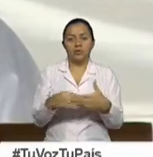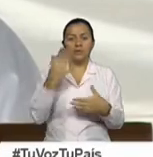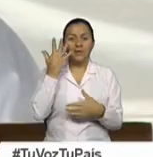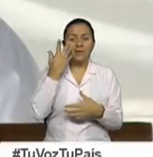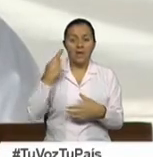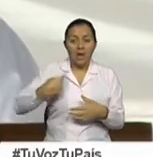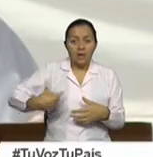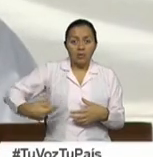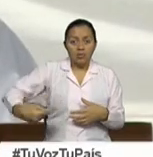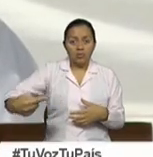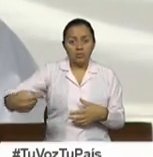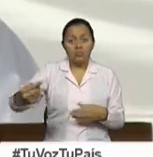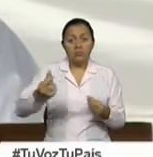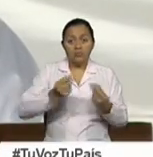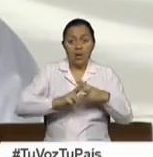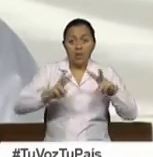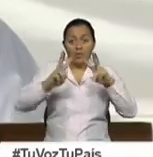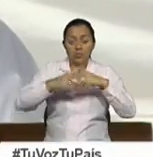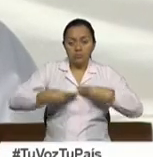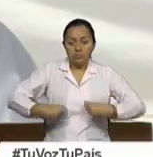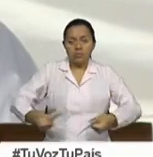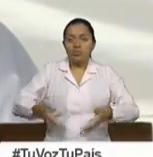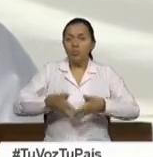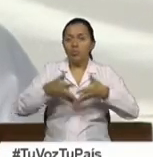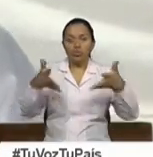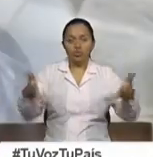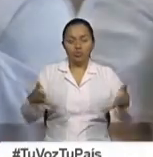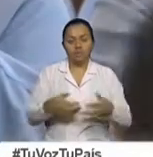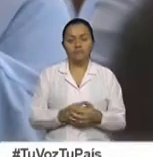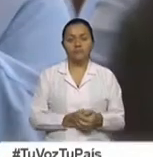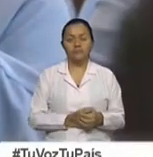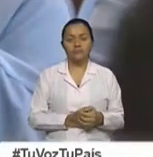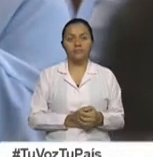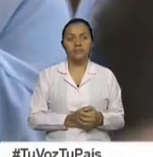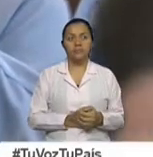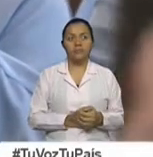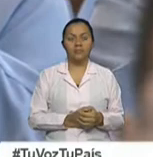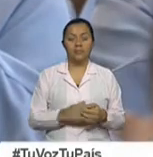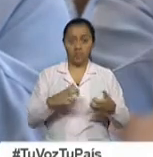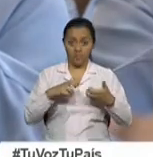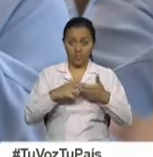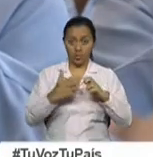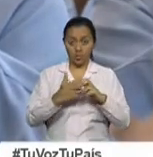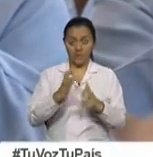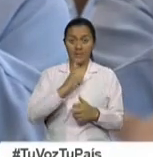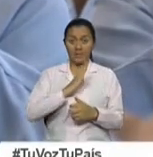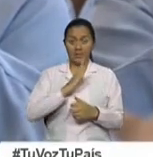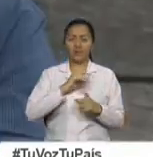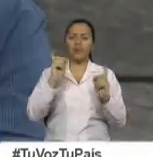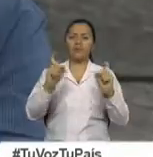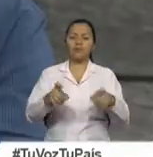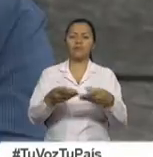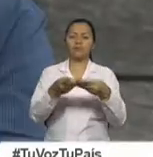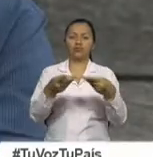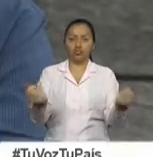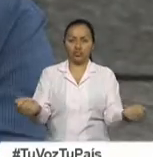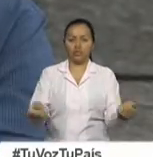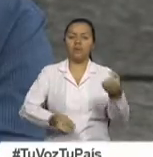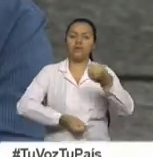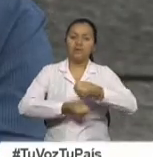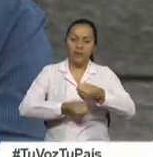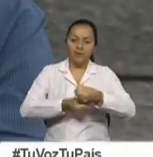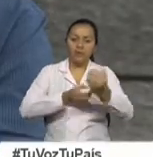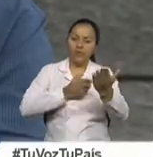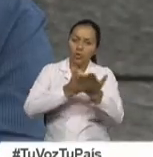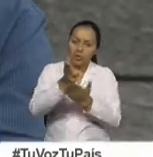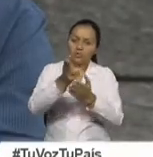que es un valor extremadamente importante. Los problemas técnicos deben ser corregidos con trabajo, con eficiencia,